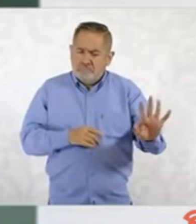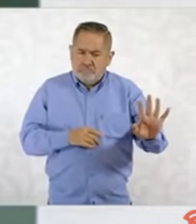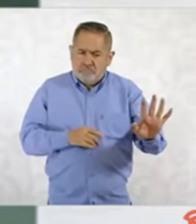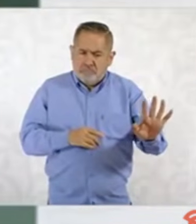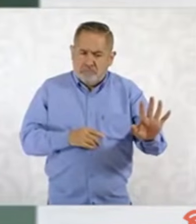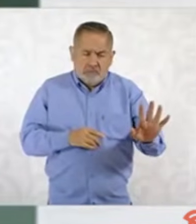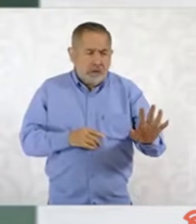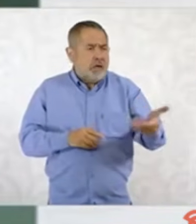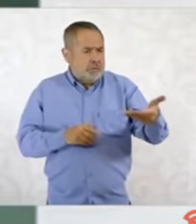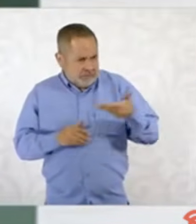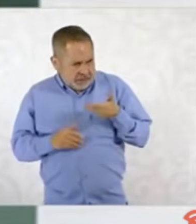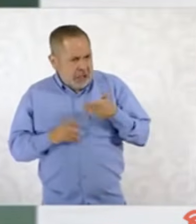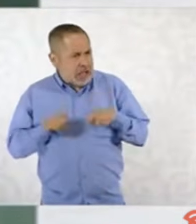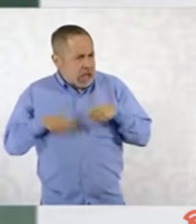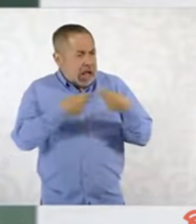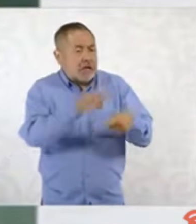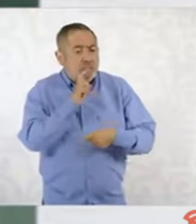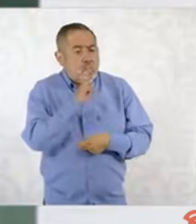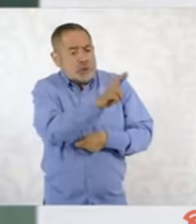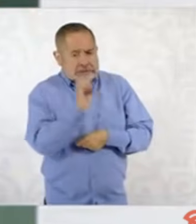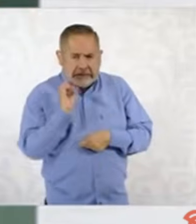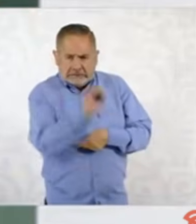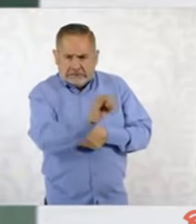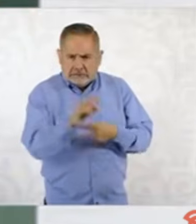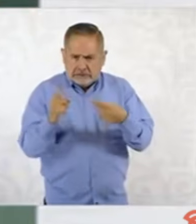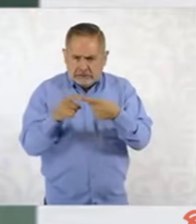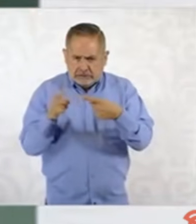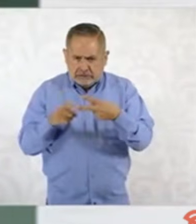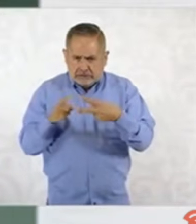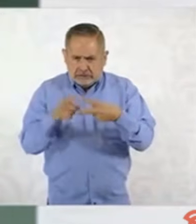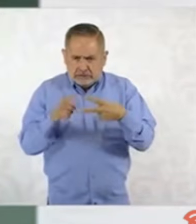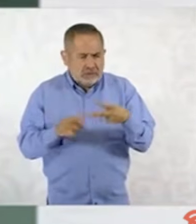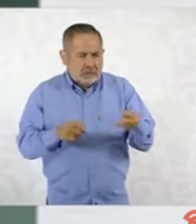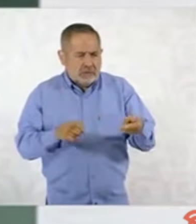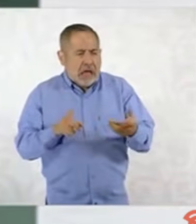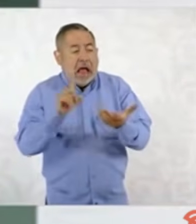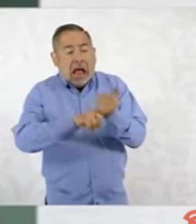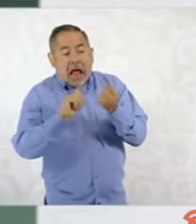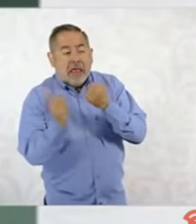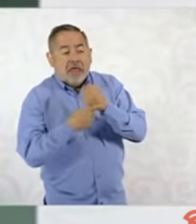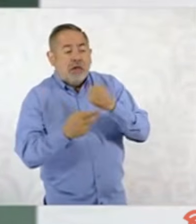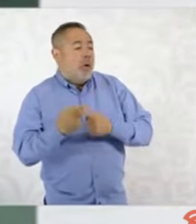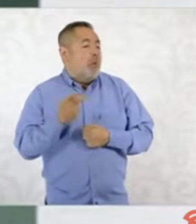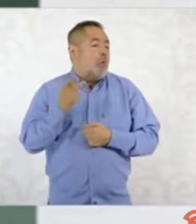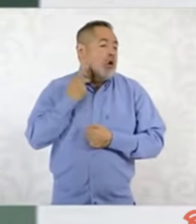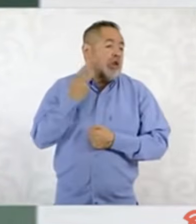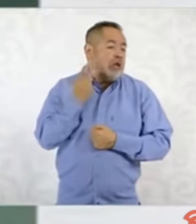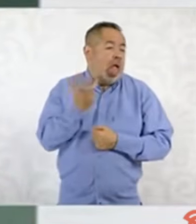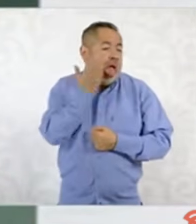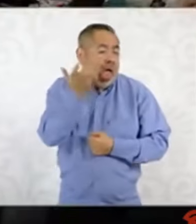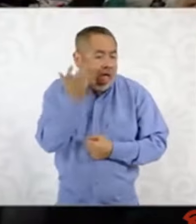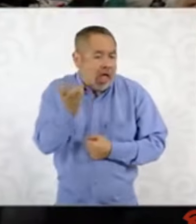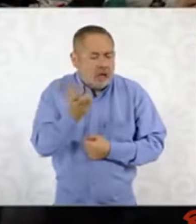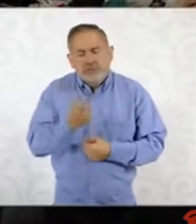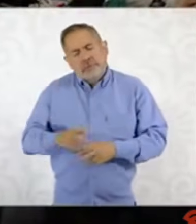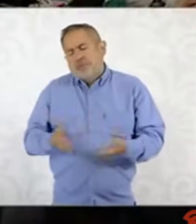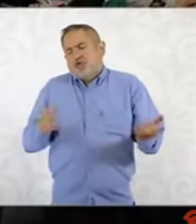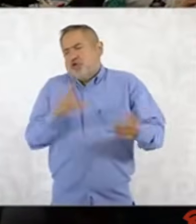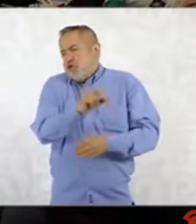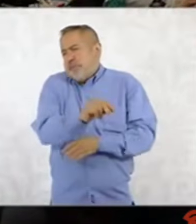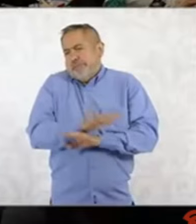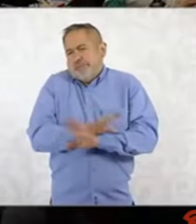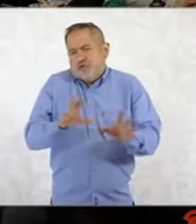atención a sus principales demandas y que no se derive pues en otro interés político. Eso es lo que queríamos informar.